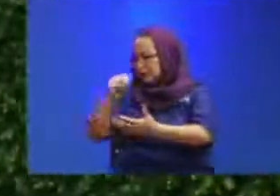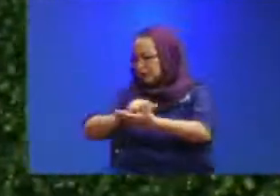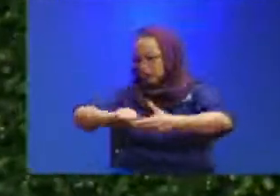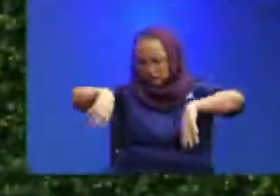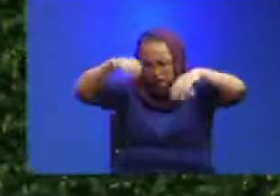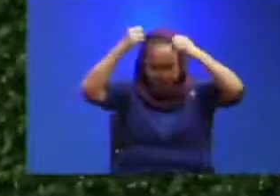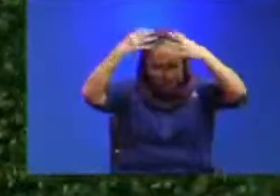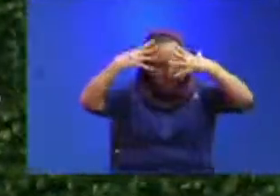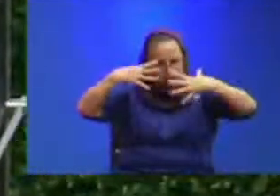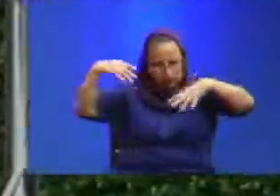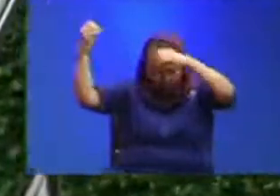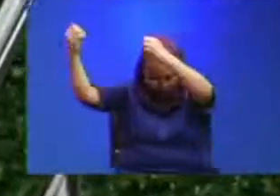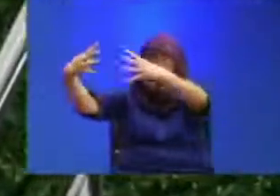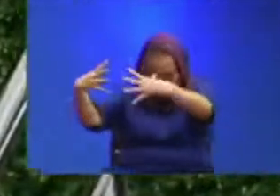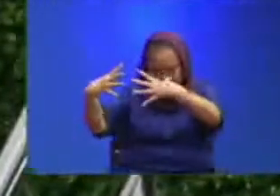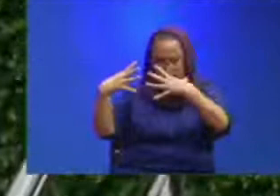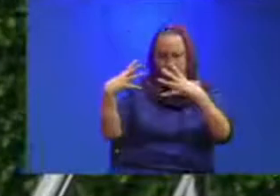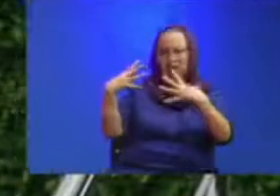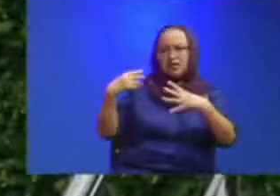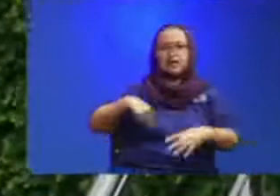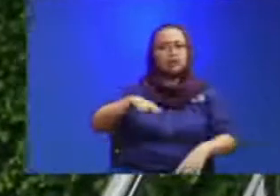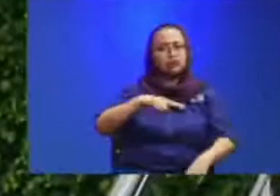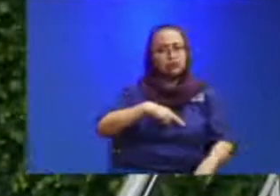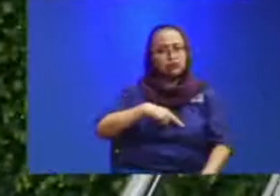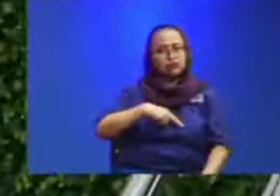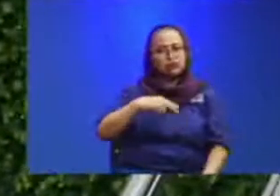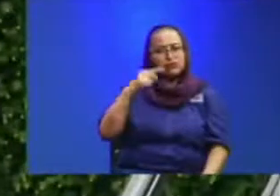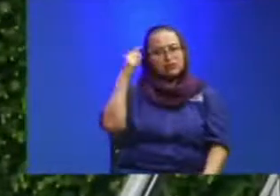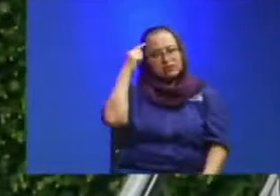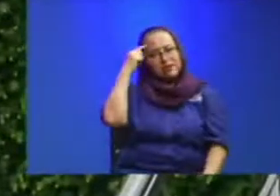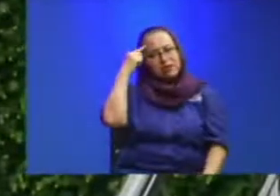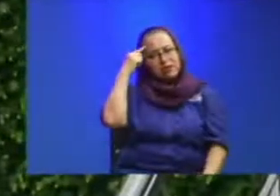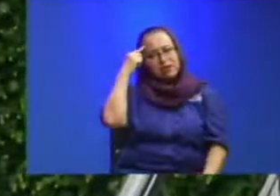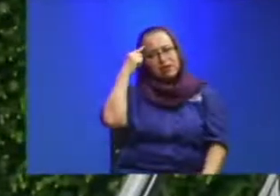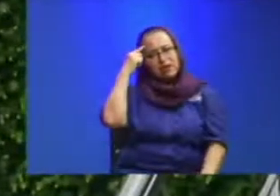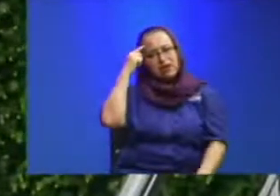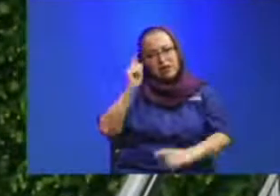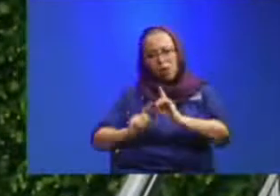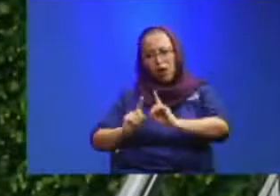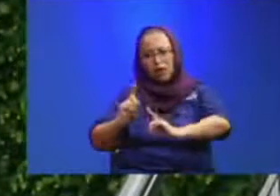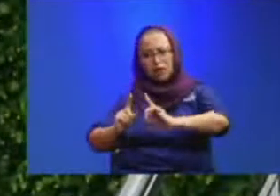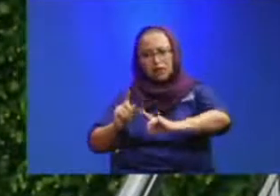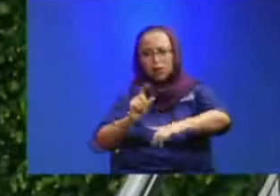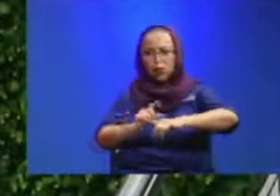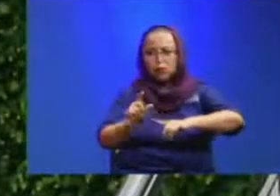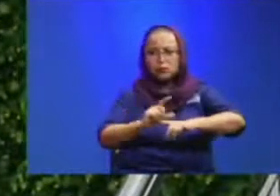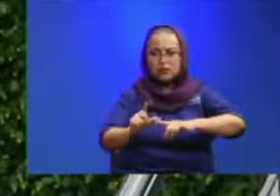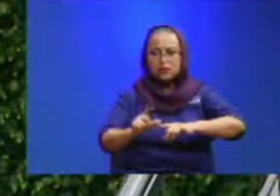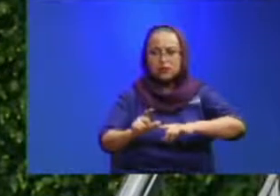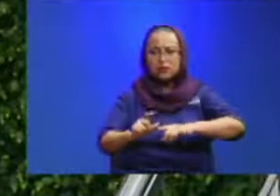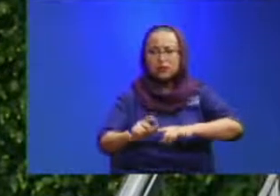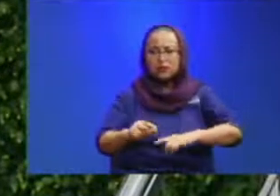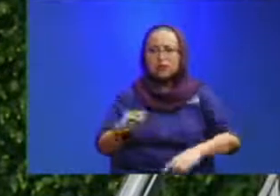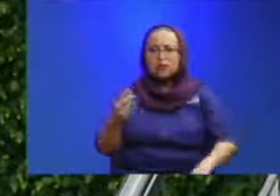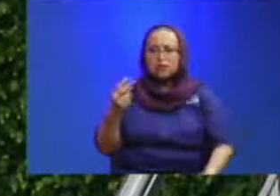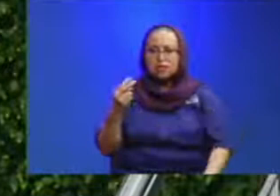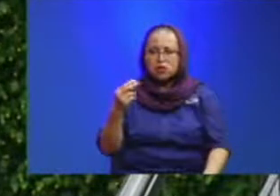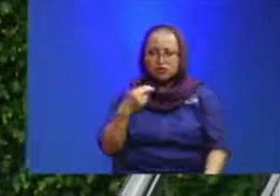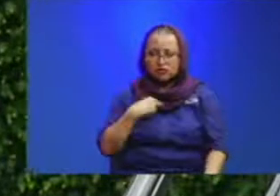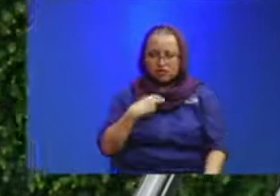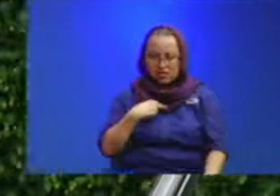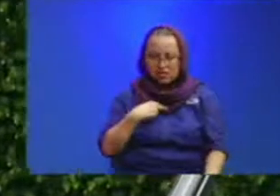para que nosotros sepamos exactamente cuáles son aquellas cosas que nos pueden estar haciendo daño para poder